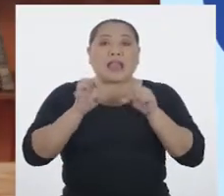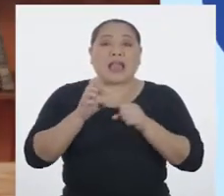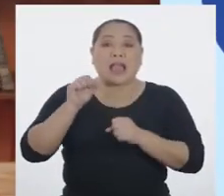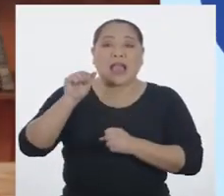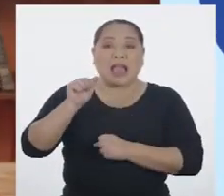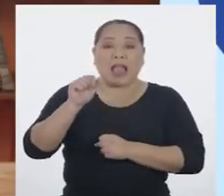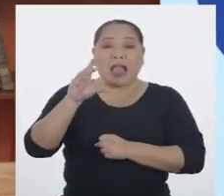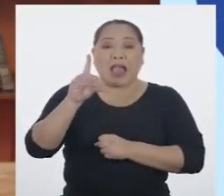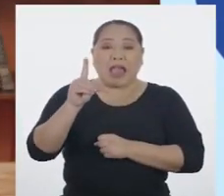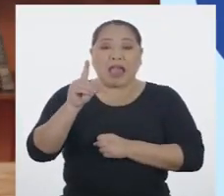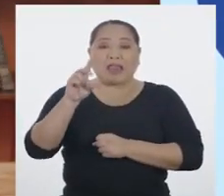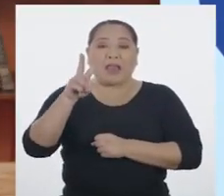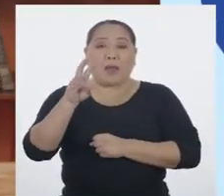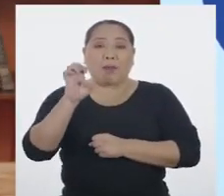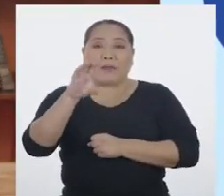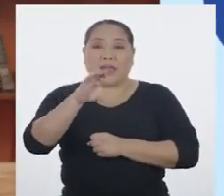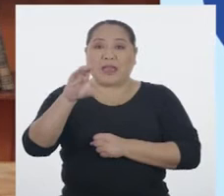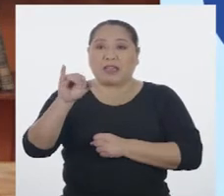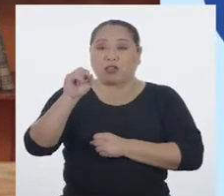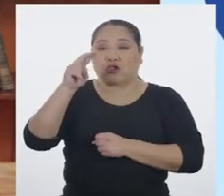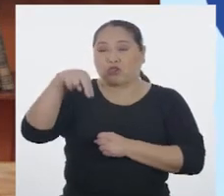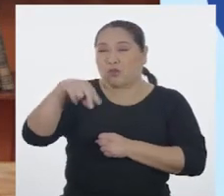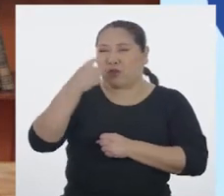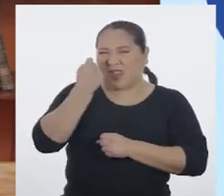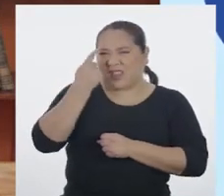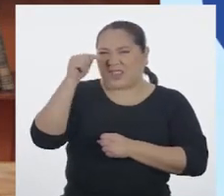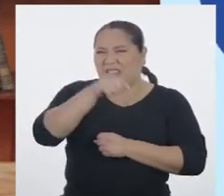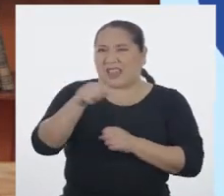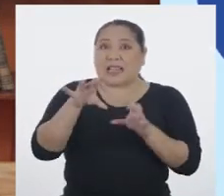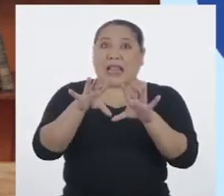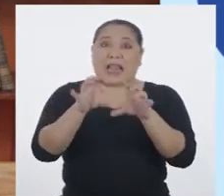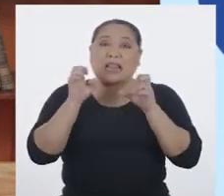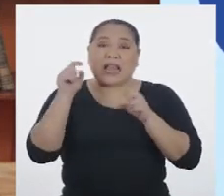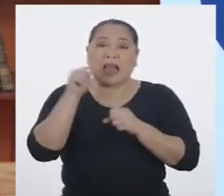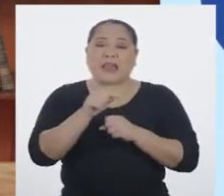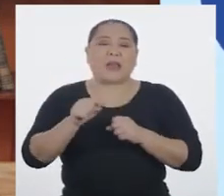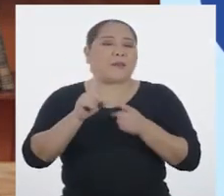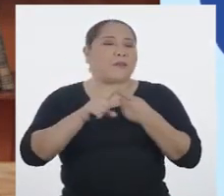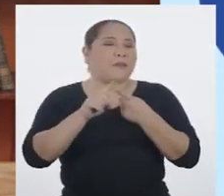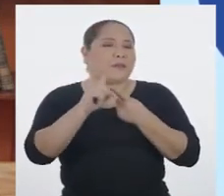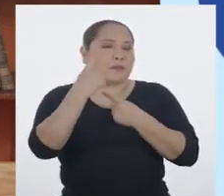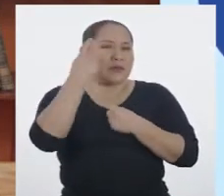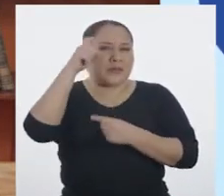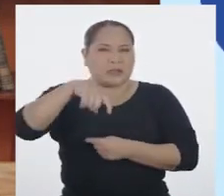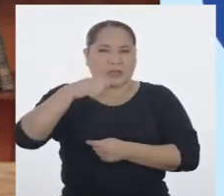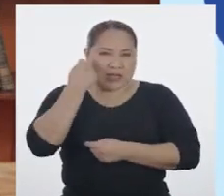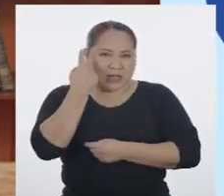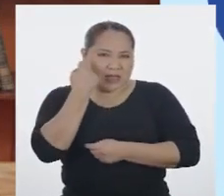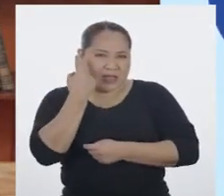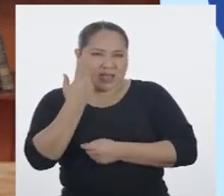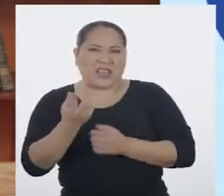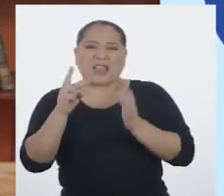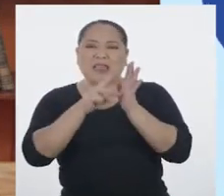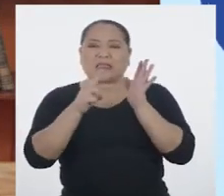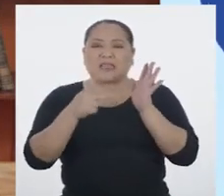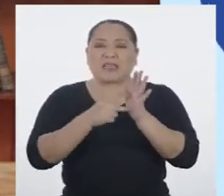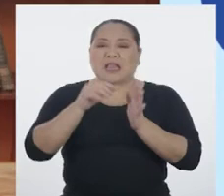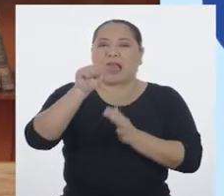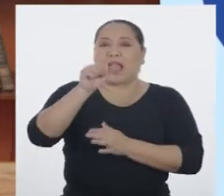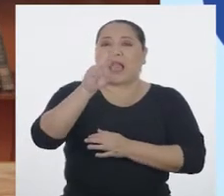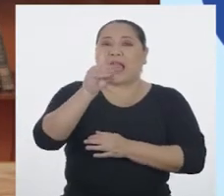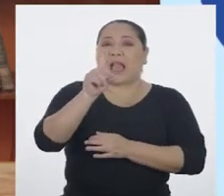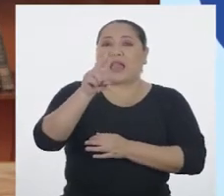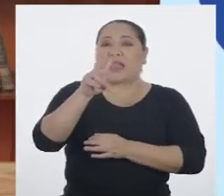Empezaremos por las heladas de advección. Por supuesto, para entender este tipo de heladas, primero es necesario comprender